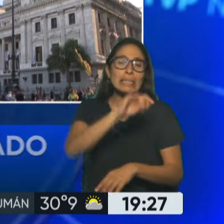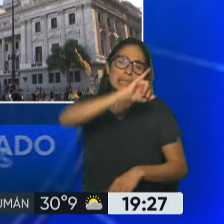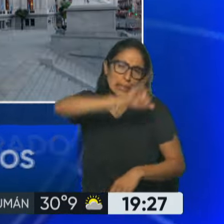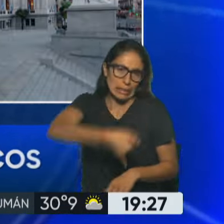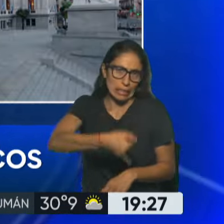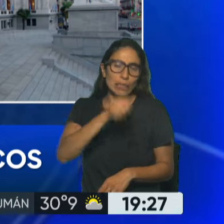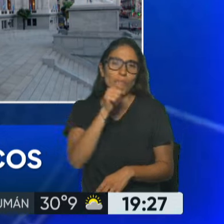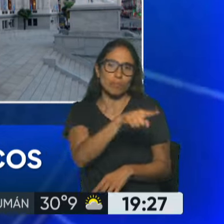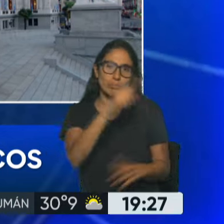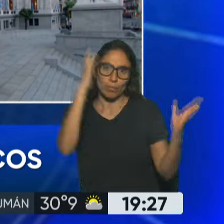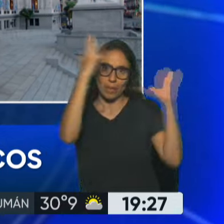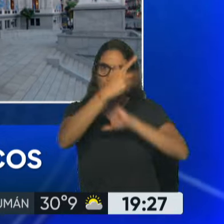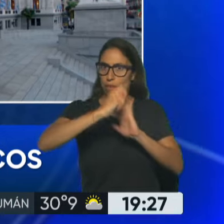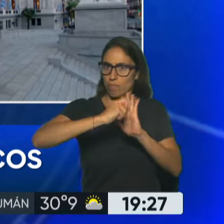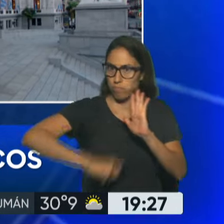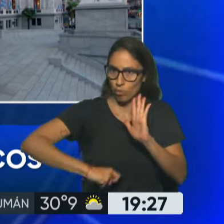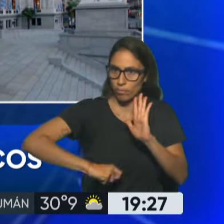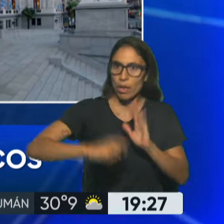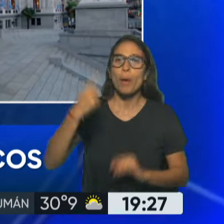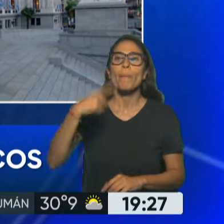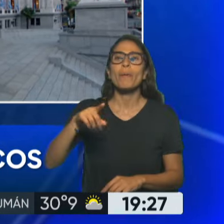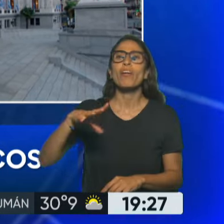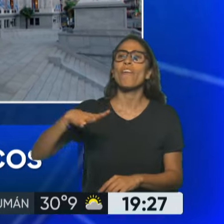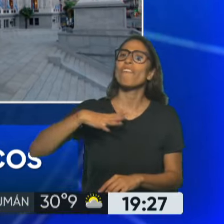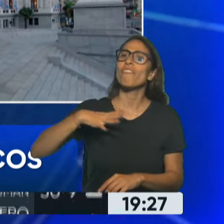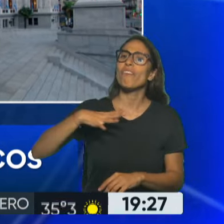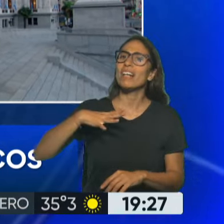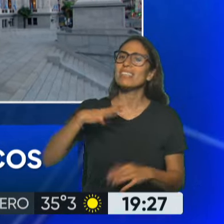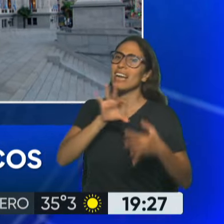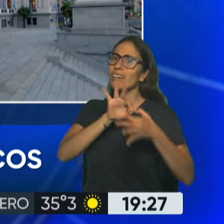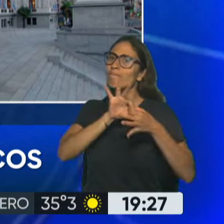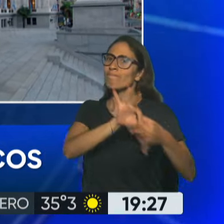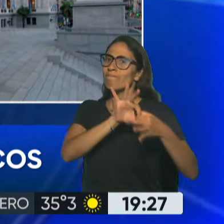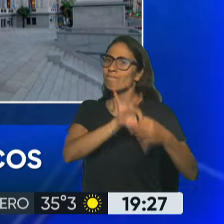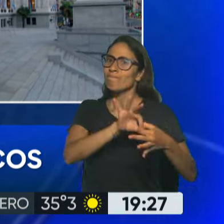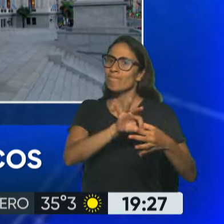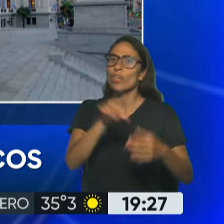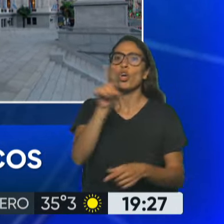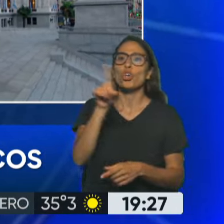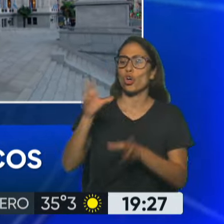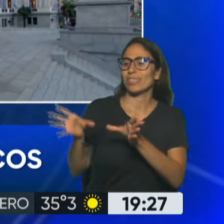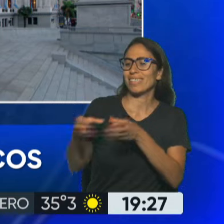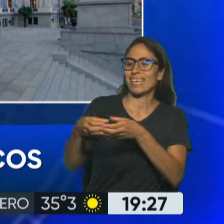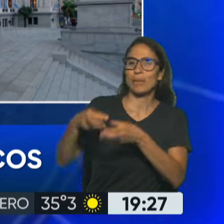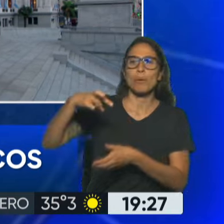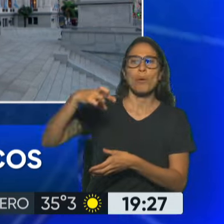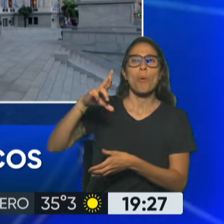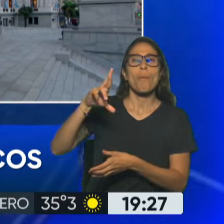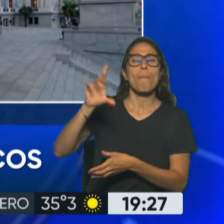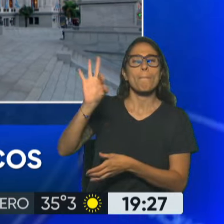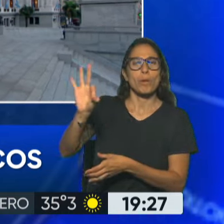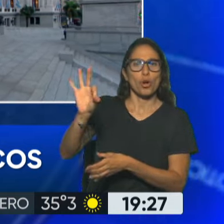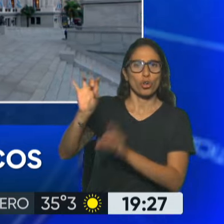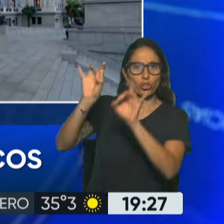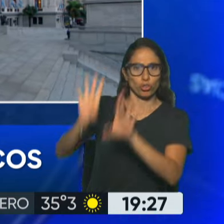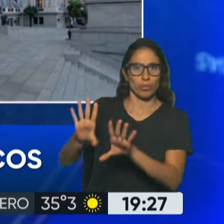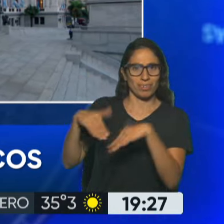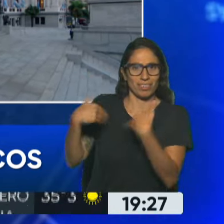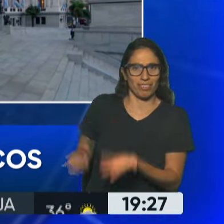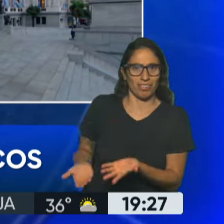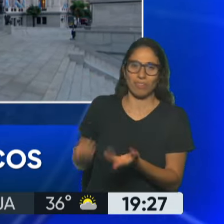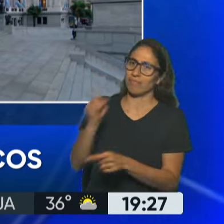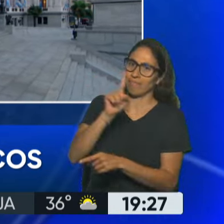una al menos una coalición que no sea solo el Pro digamos necesita tener un apoyo mayor cuál Qué es lo que está pensando